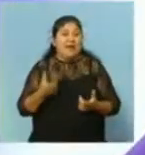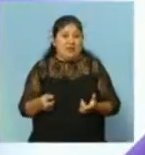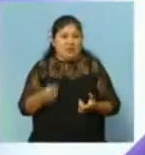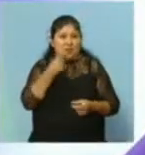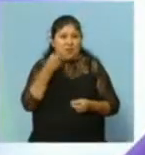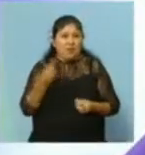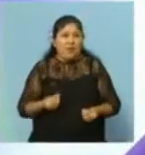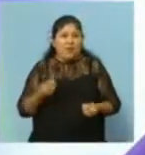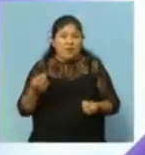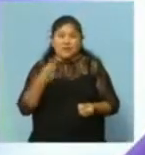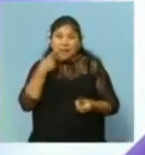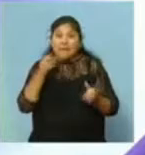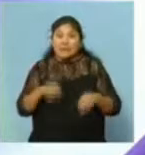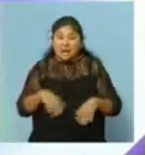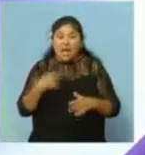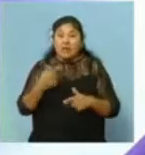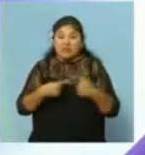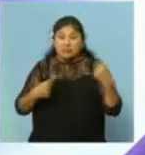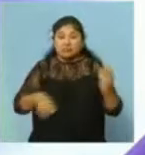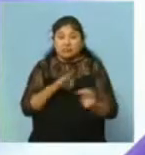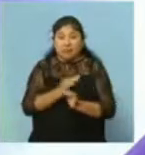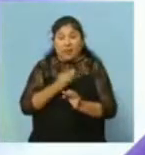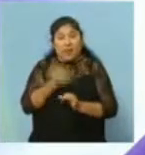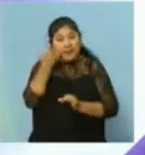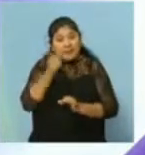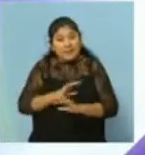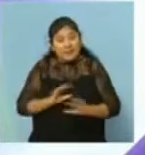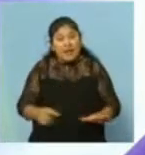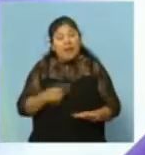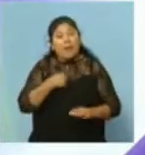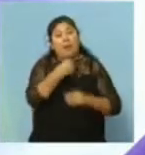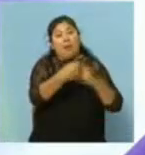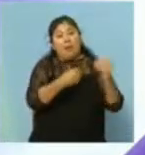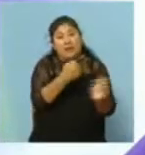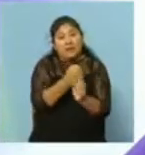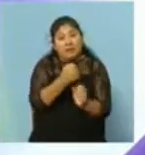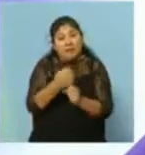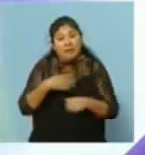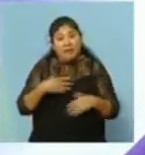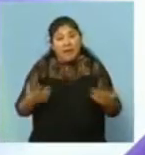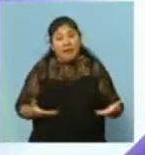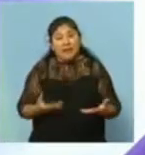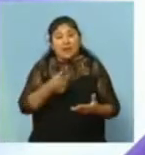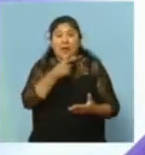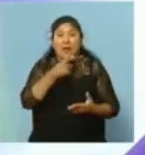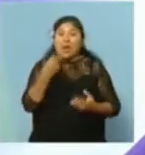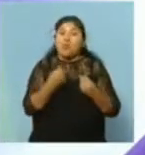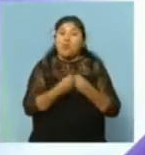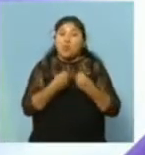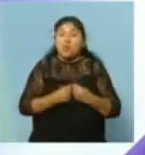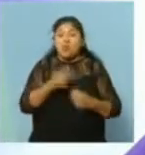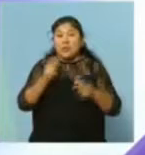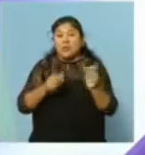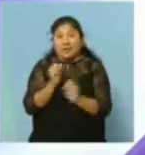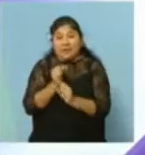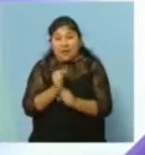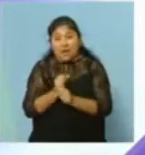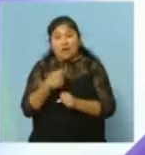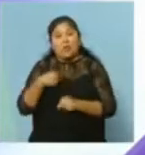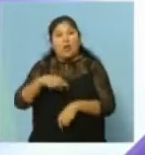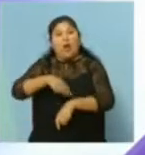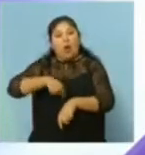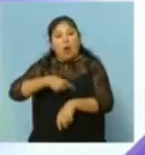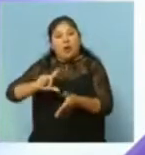están inscribiendo los docentes, hay mucho personal trabajando, ¿o calculás que va a llevar muchas horas esto por la cantidad